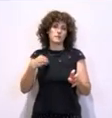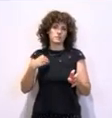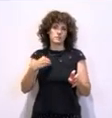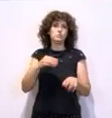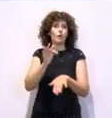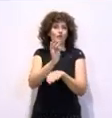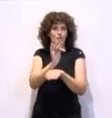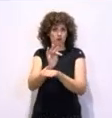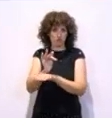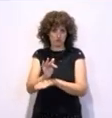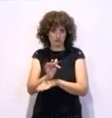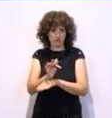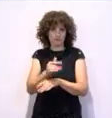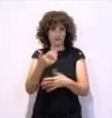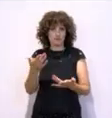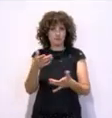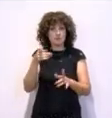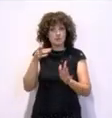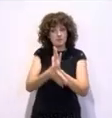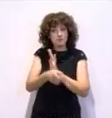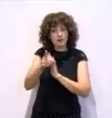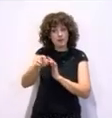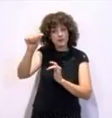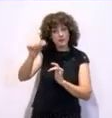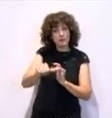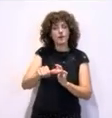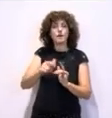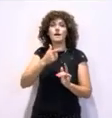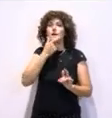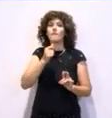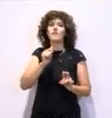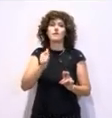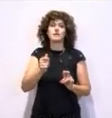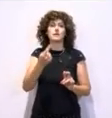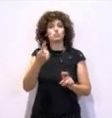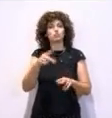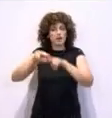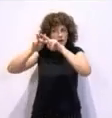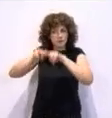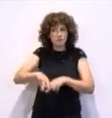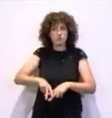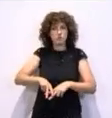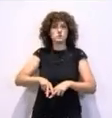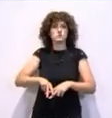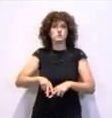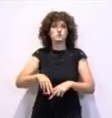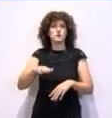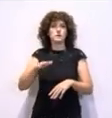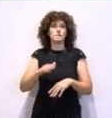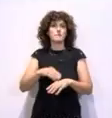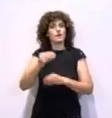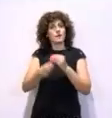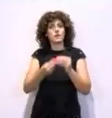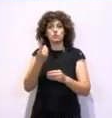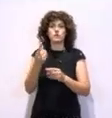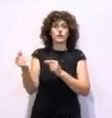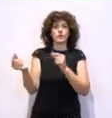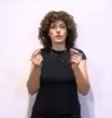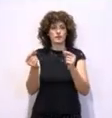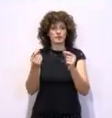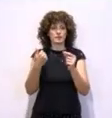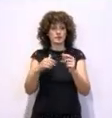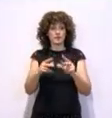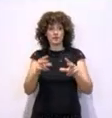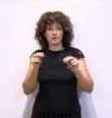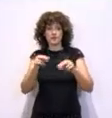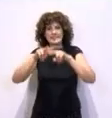fosas. Con lo cual, en torno a esa obra, facilitaremos una revisión y facilitaremos un debate. Voy a retirar la palabra revisión